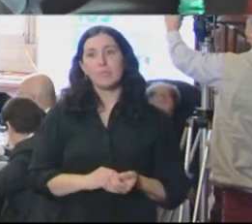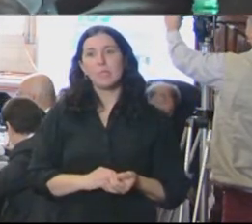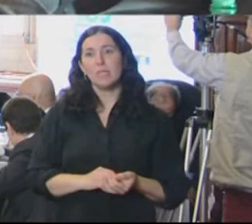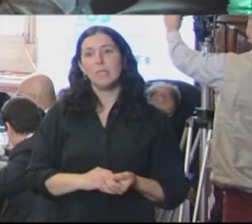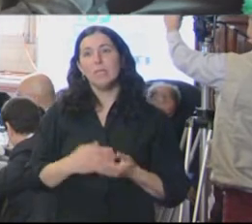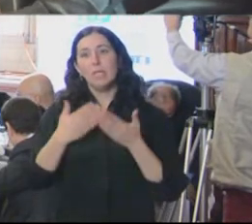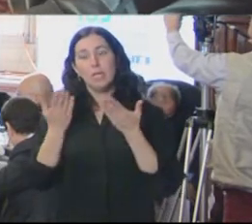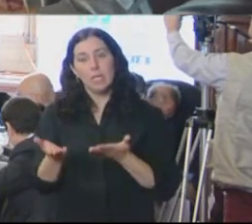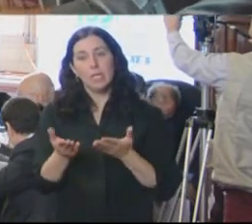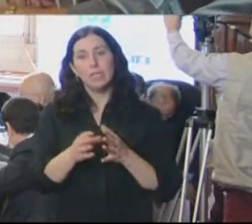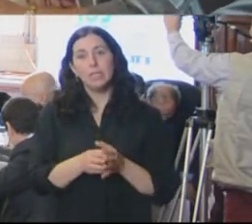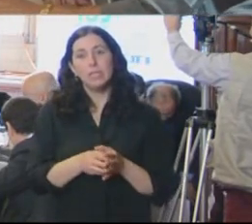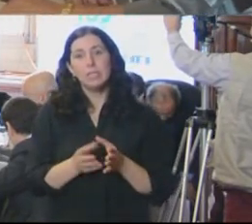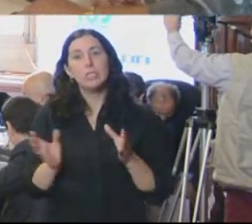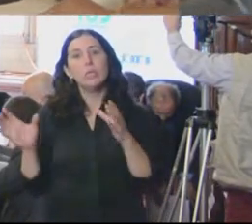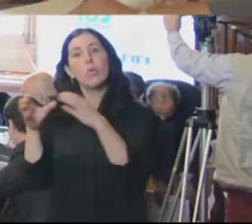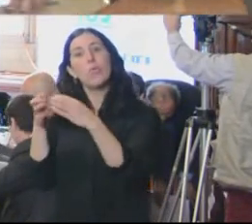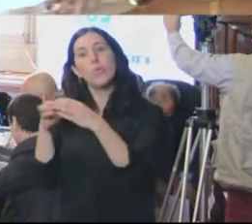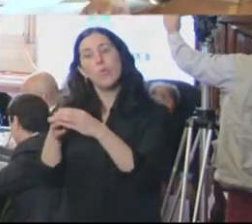Inmediatamente la palabra a la sociedad civil.